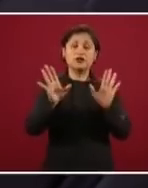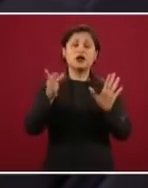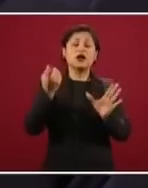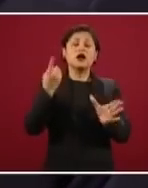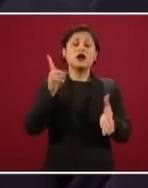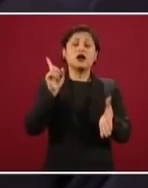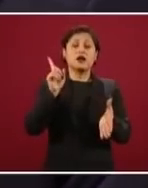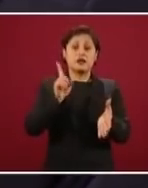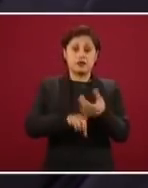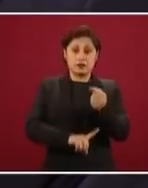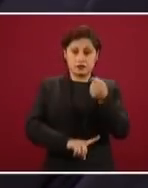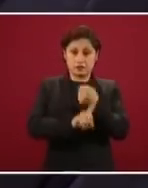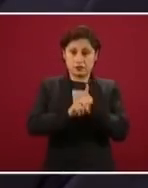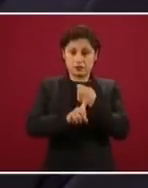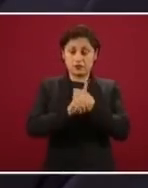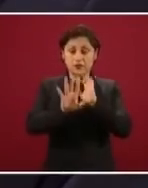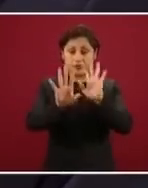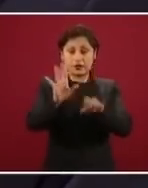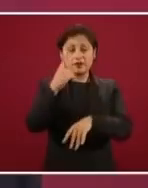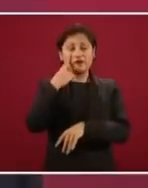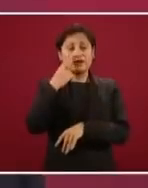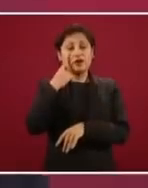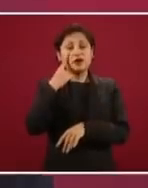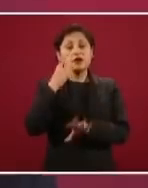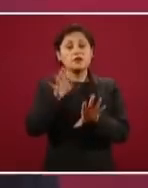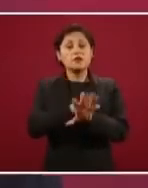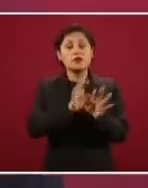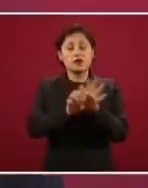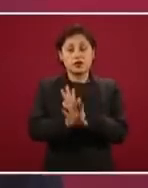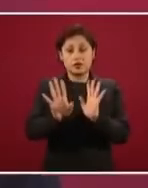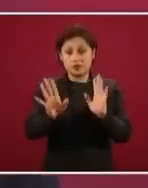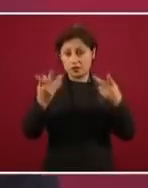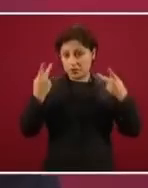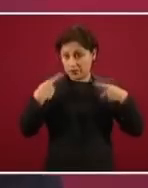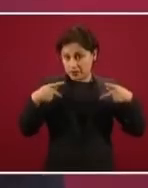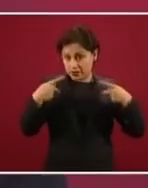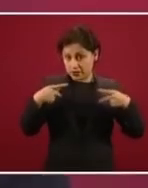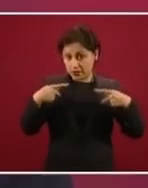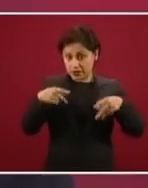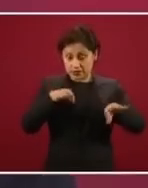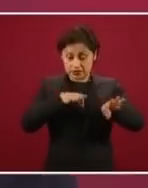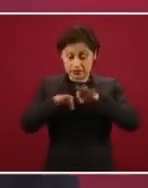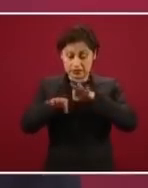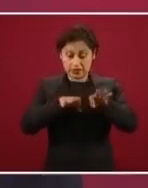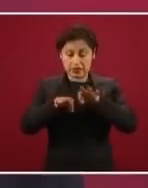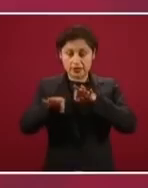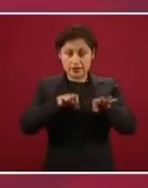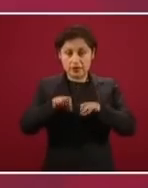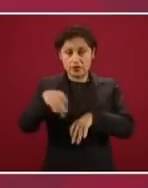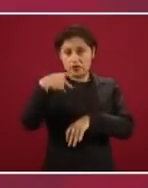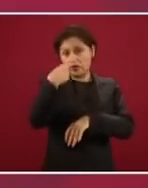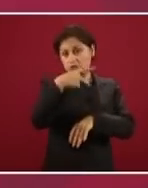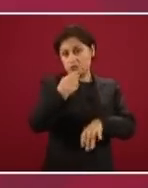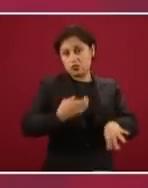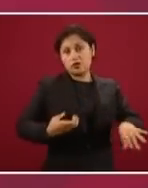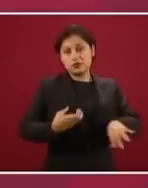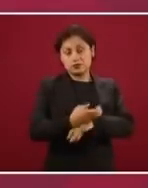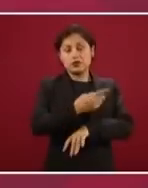que la gente tenga trabajo en sus lugares de origen